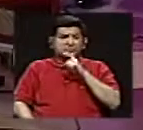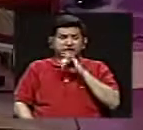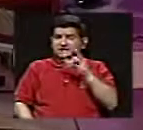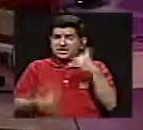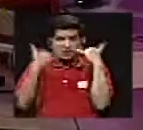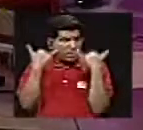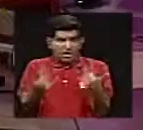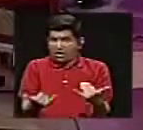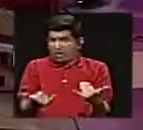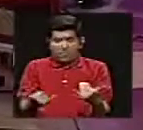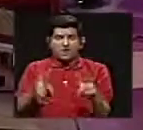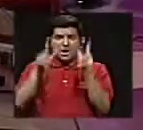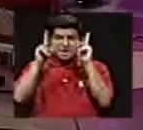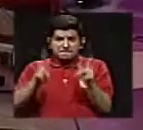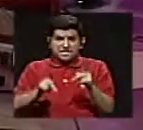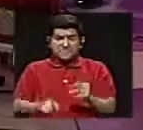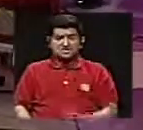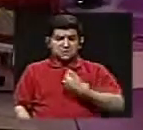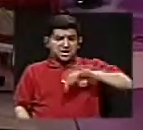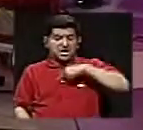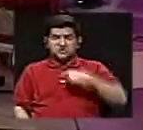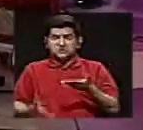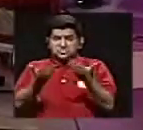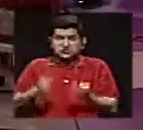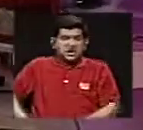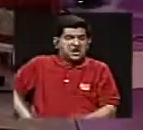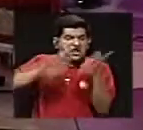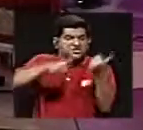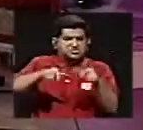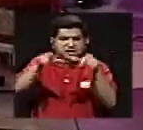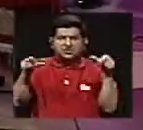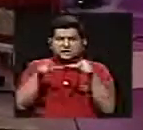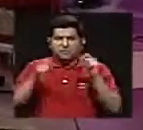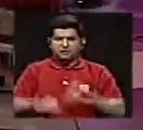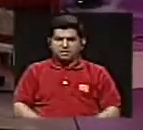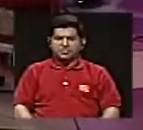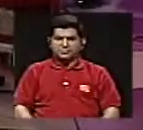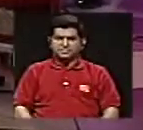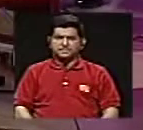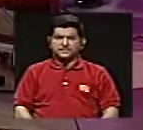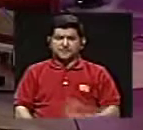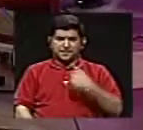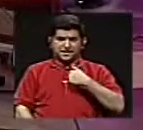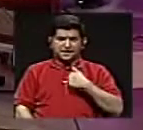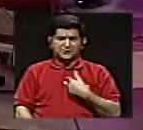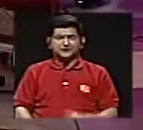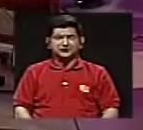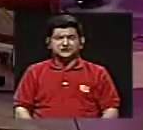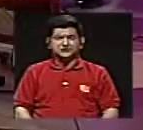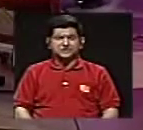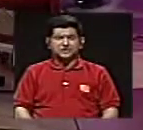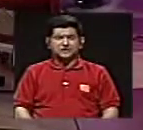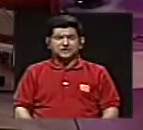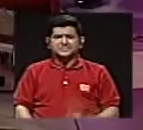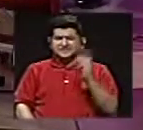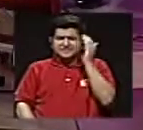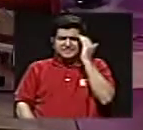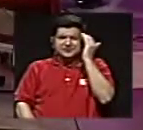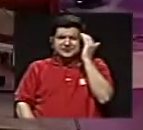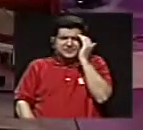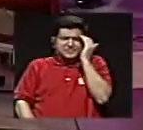ahora, que la gente viene a echarnos del lugar. Y yo sé en profundo que no es